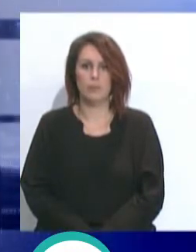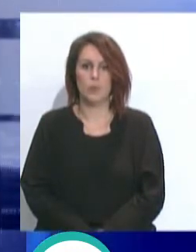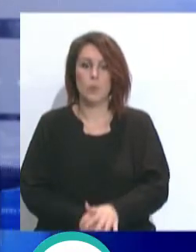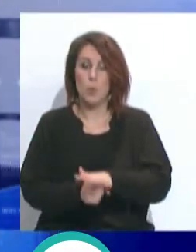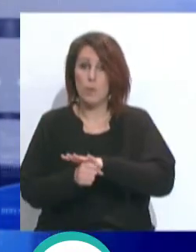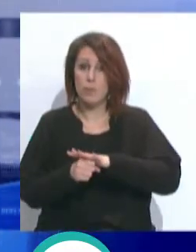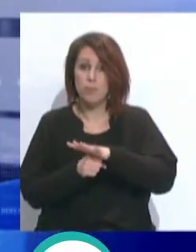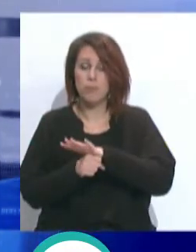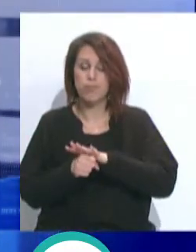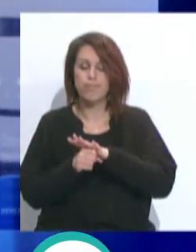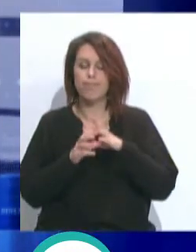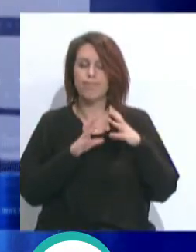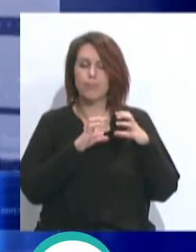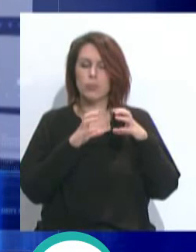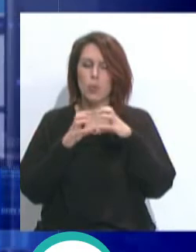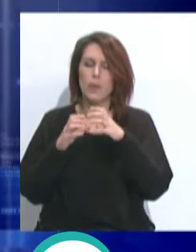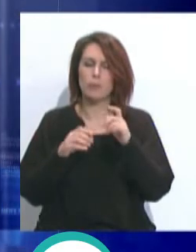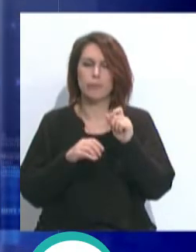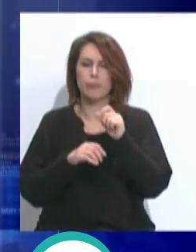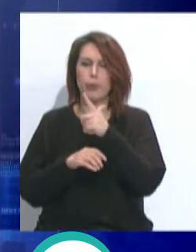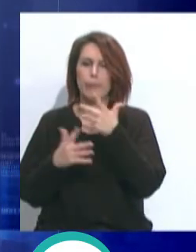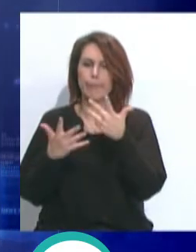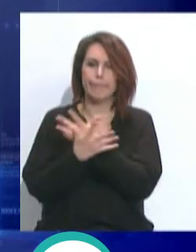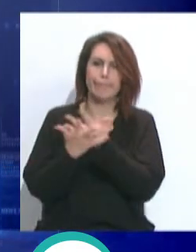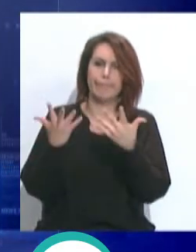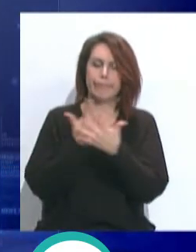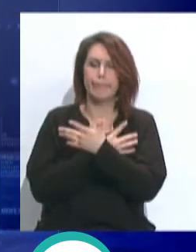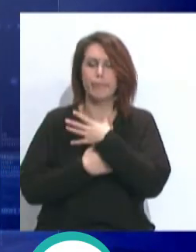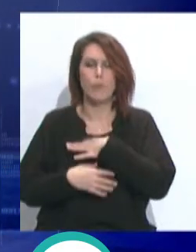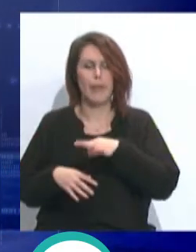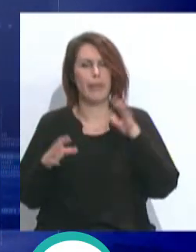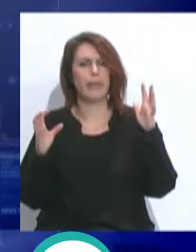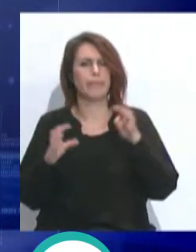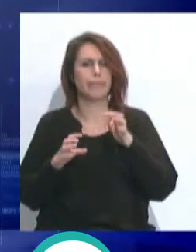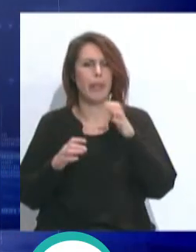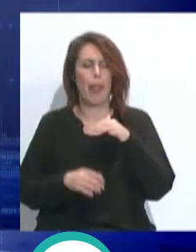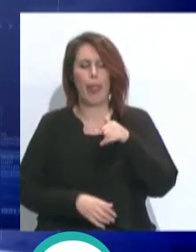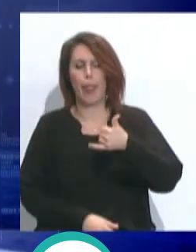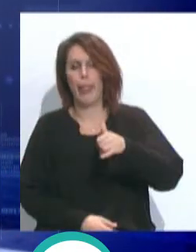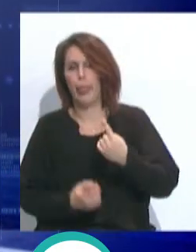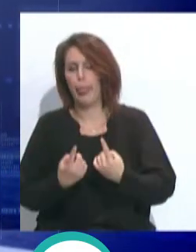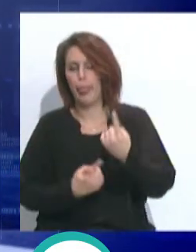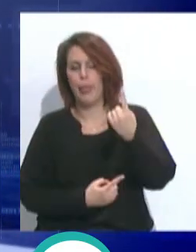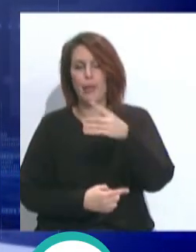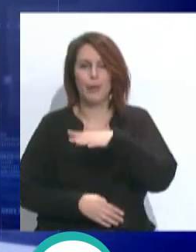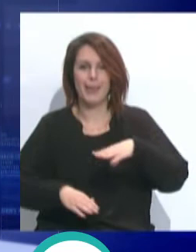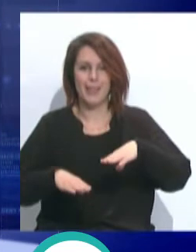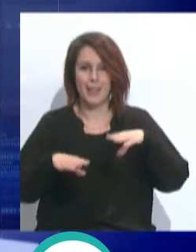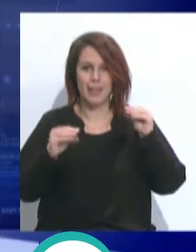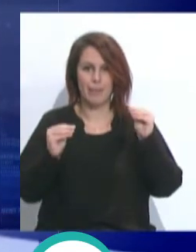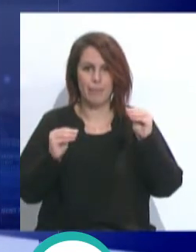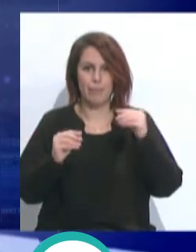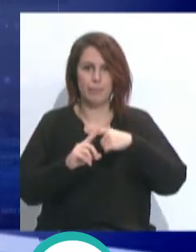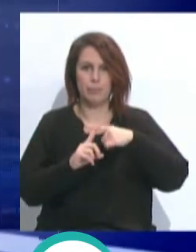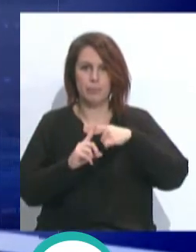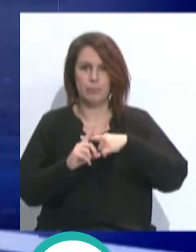Para la provincia se esperan nubes alternando con claros, y con posibilidad de algún chubasco débil y disperso en la sierra.